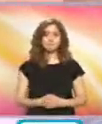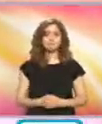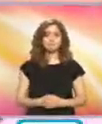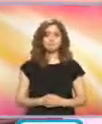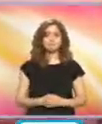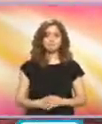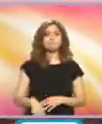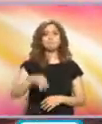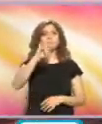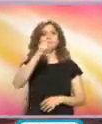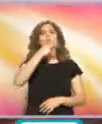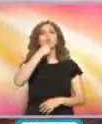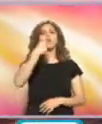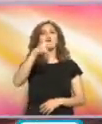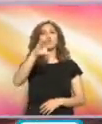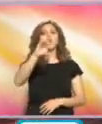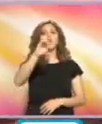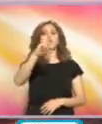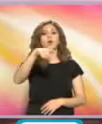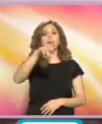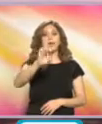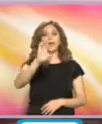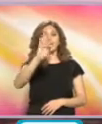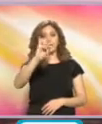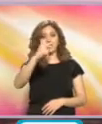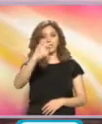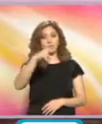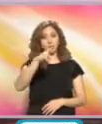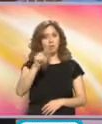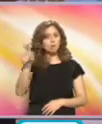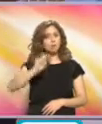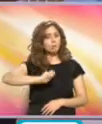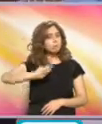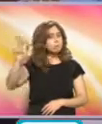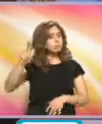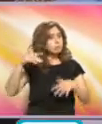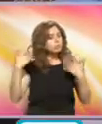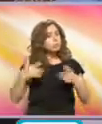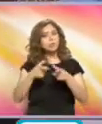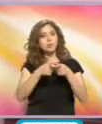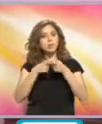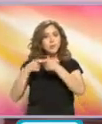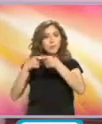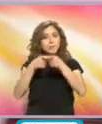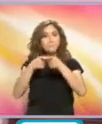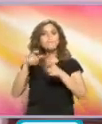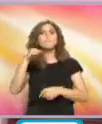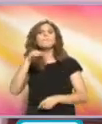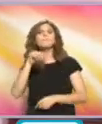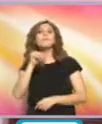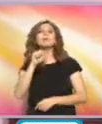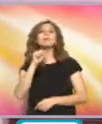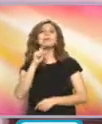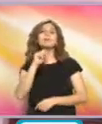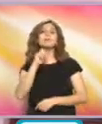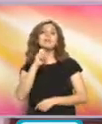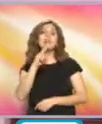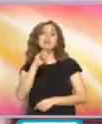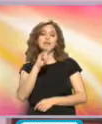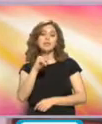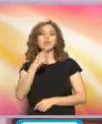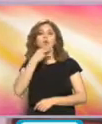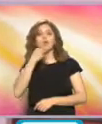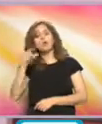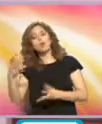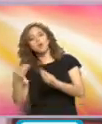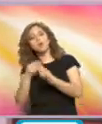productor fue Coque Figueroa, Ujú. que es una excelente persona, muy talentoso por lo demás, y el que masterizó es Chalo González, que pucha, ha trabajado